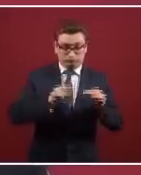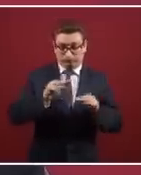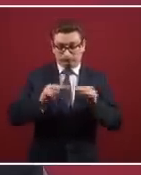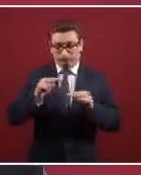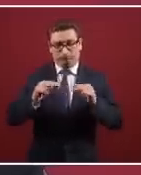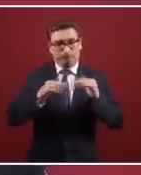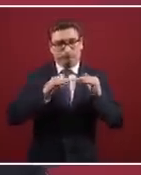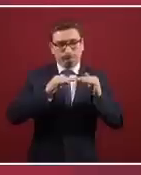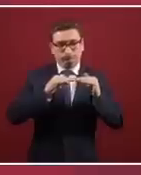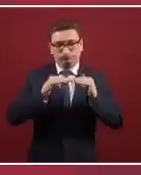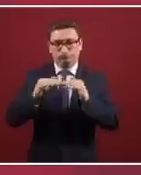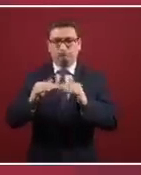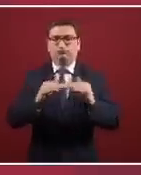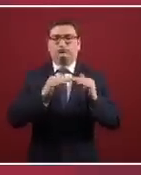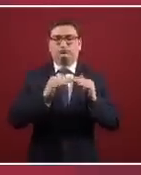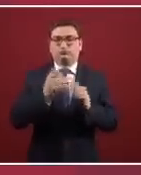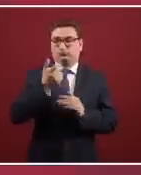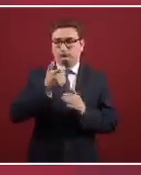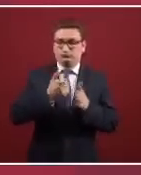en precios.